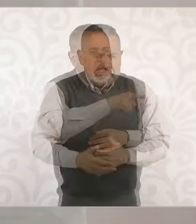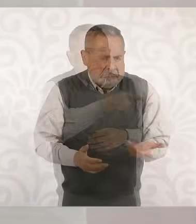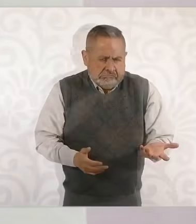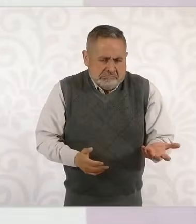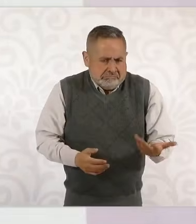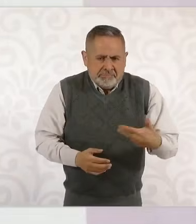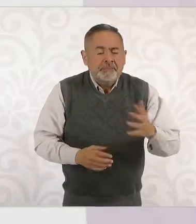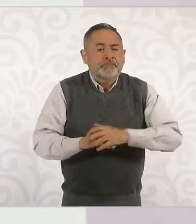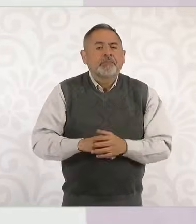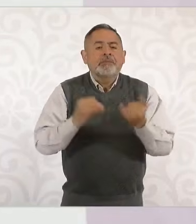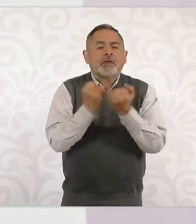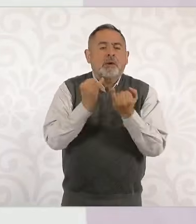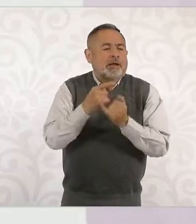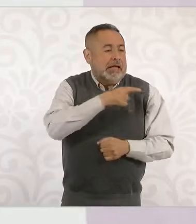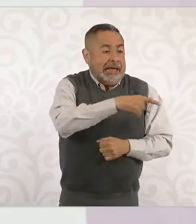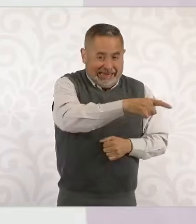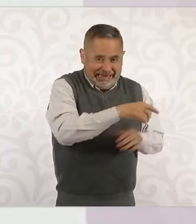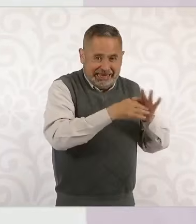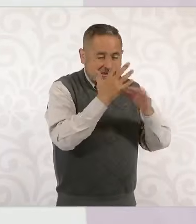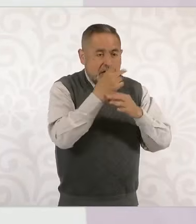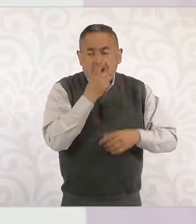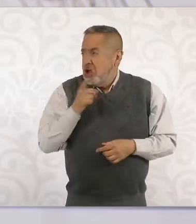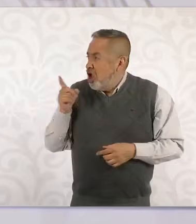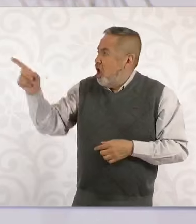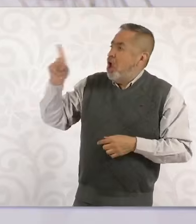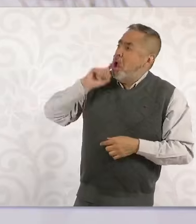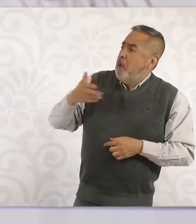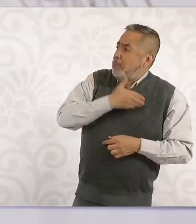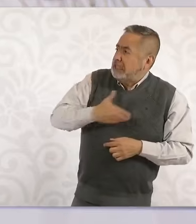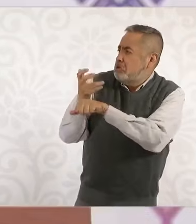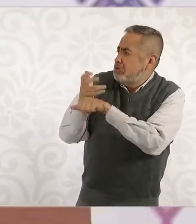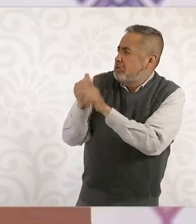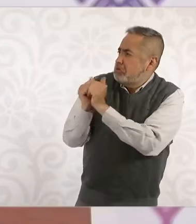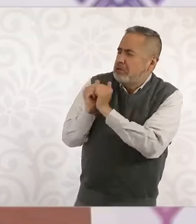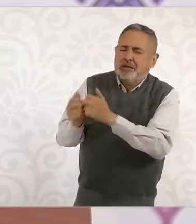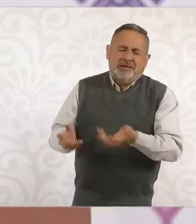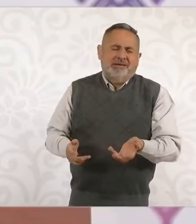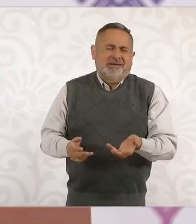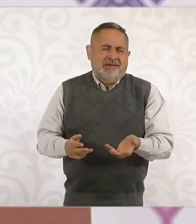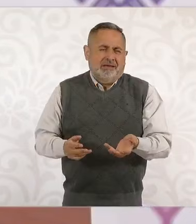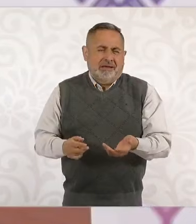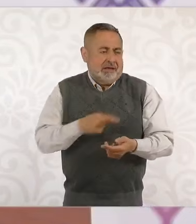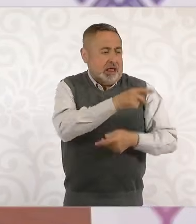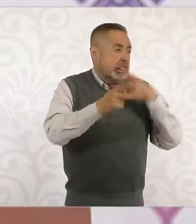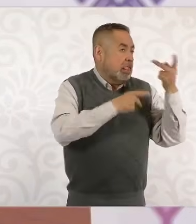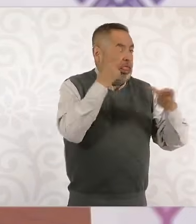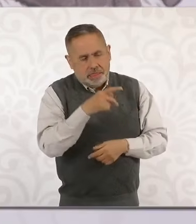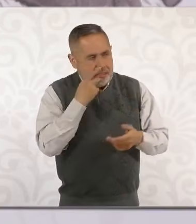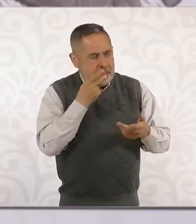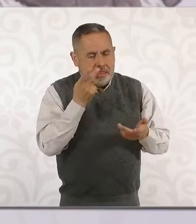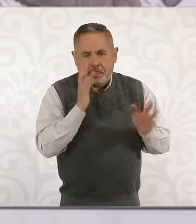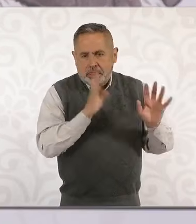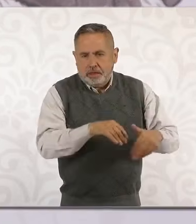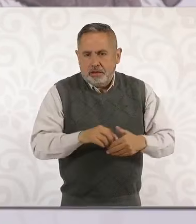presidenta? Ya la presidenta está muy cerca de los Estados Unidos, que ahora es la nueva cantaleta que traen, ¿no?